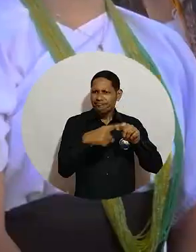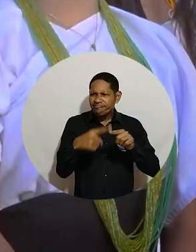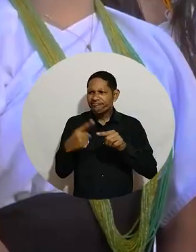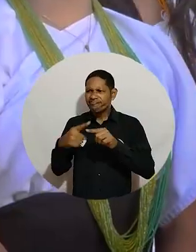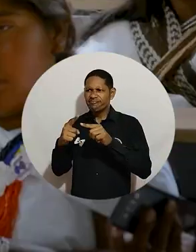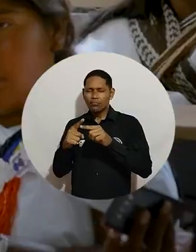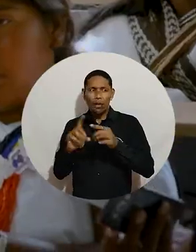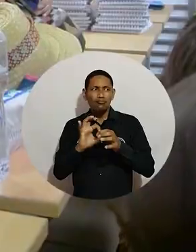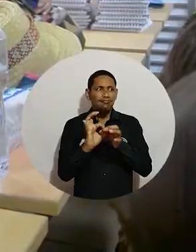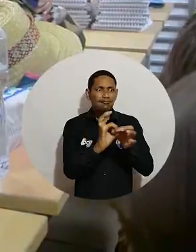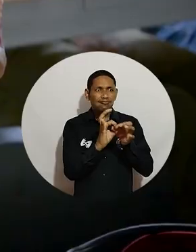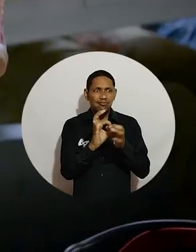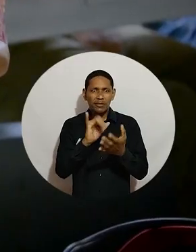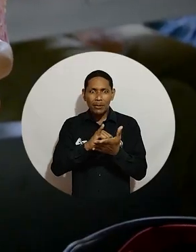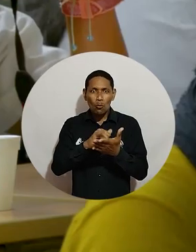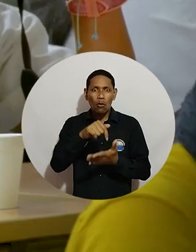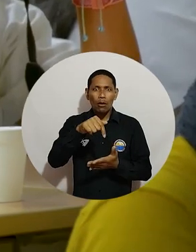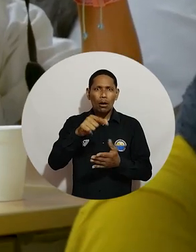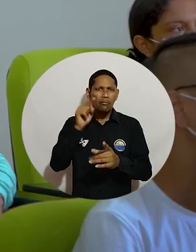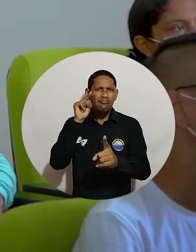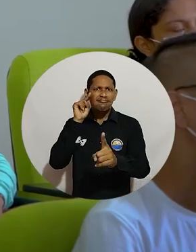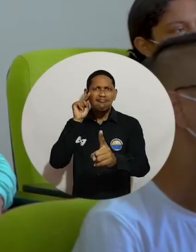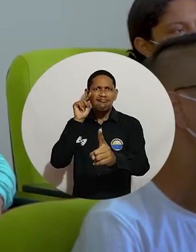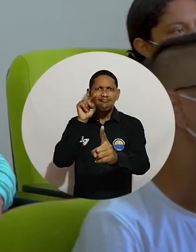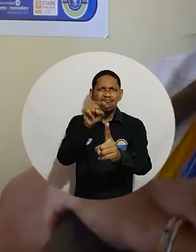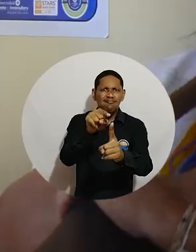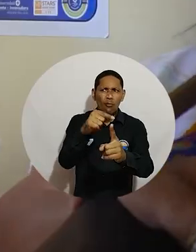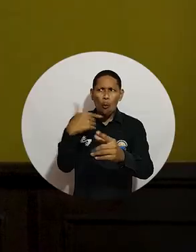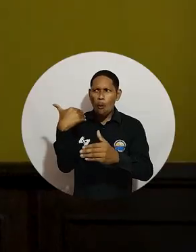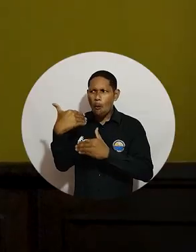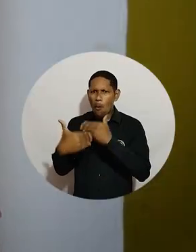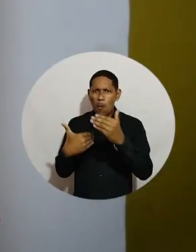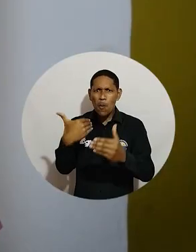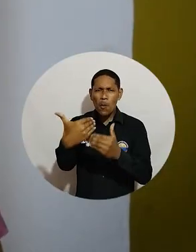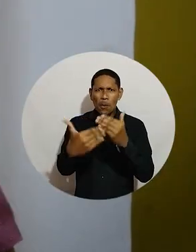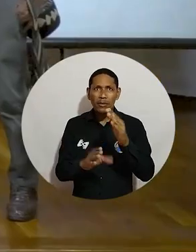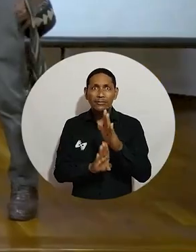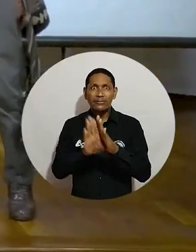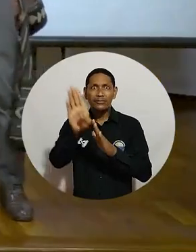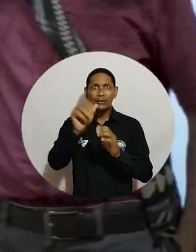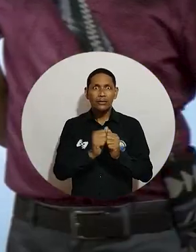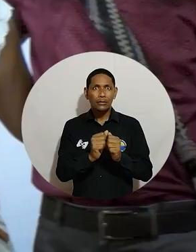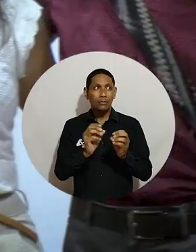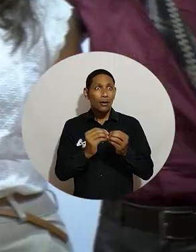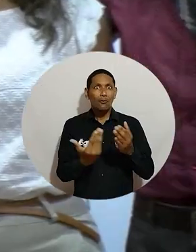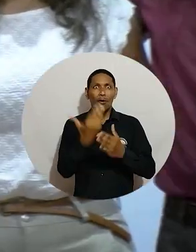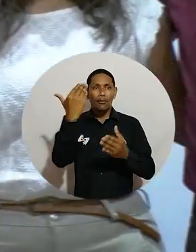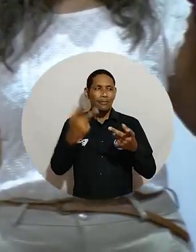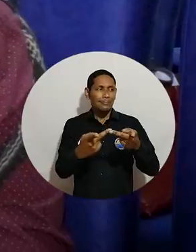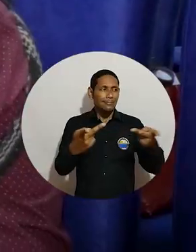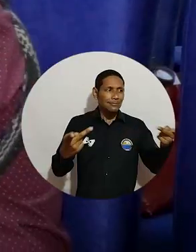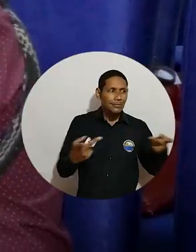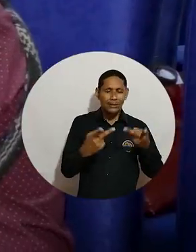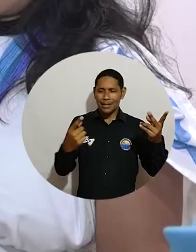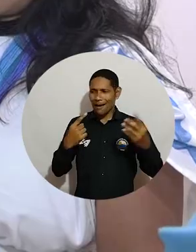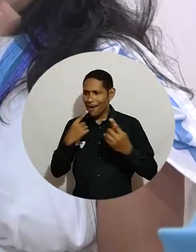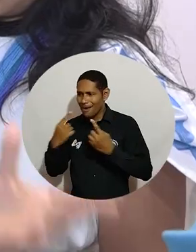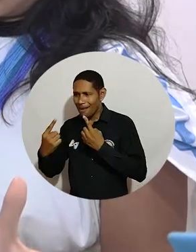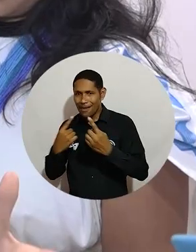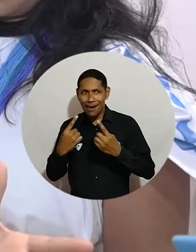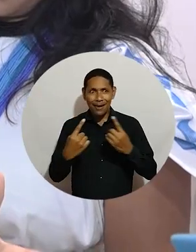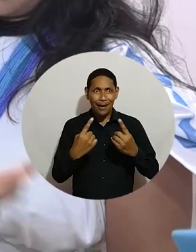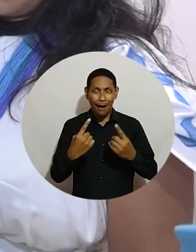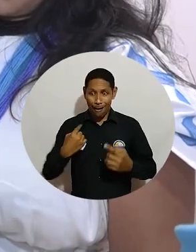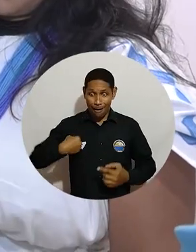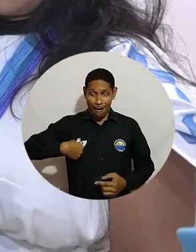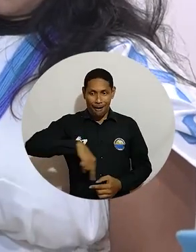participemos en constante armonía sobre hasta dónde queremos llegar y cómo queremos llegar. Abrir nuevos espacios donde podamos seguir en